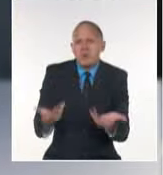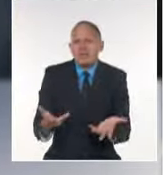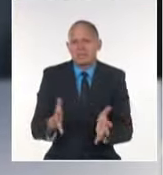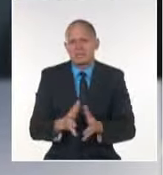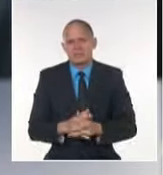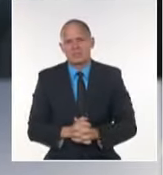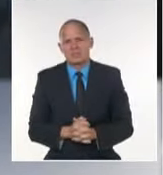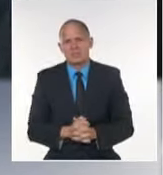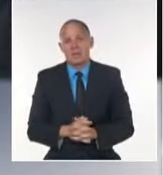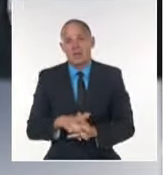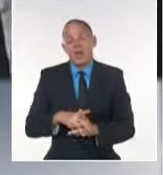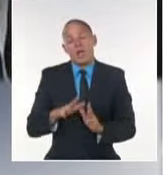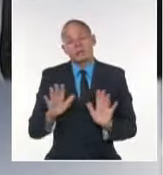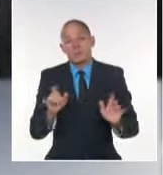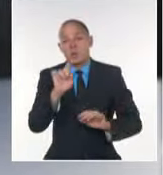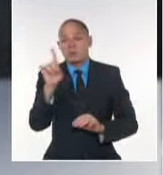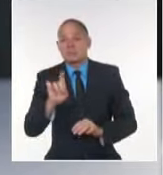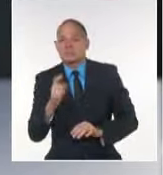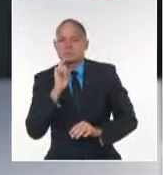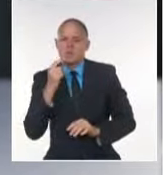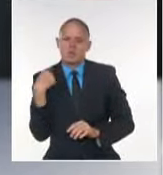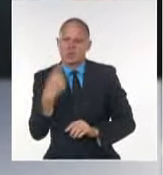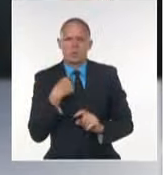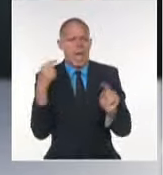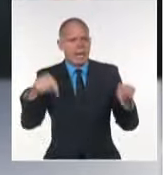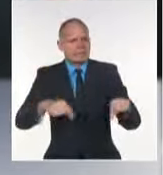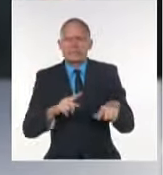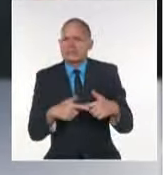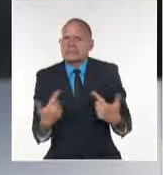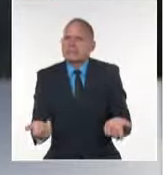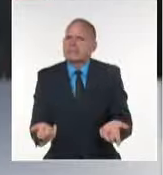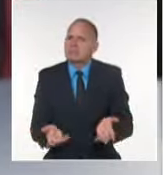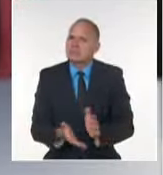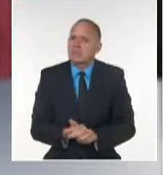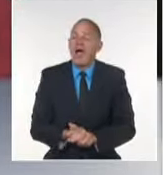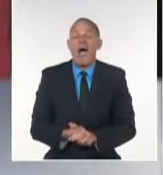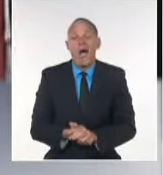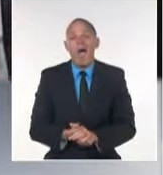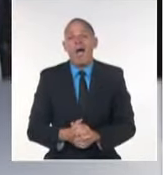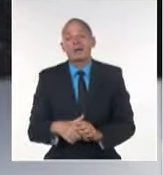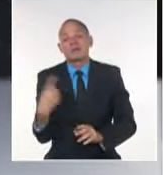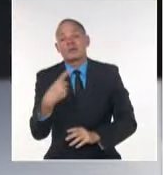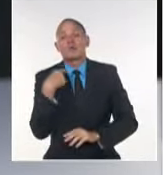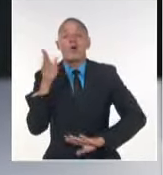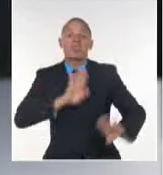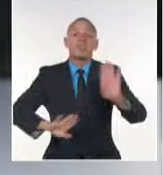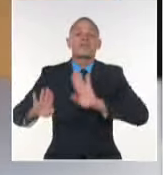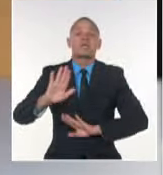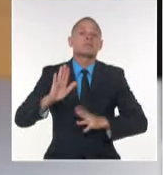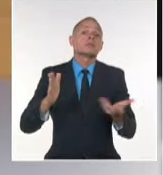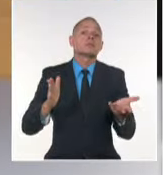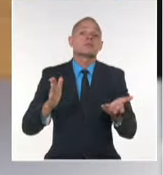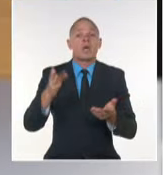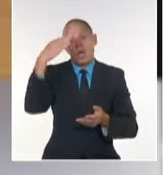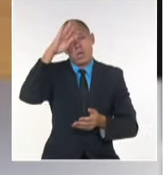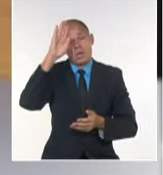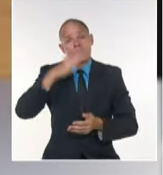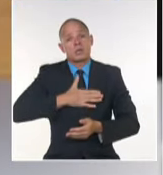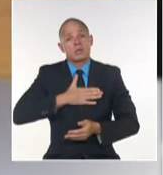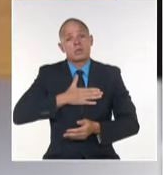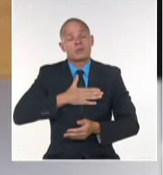Y ustedes se preguntarán, ¿por qué estamos aquí? Porque defendemos una causa. Tenemos una